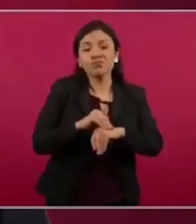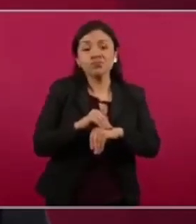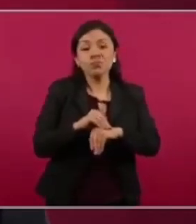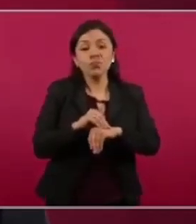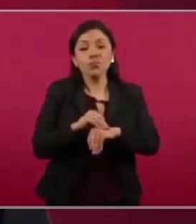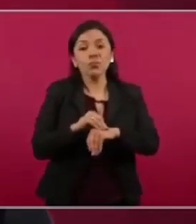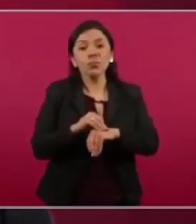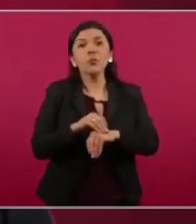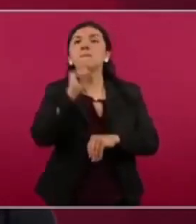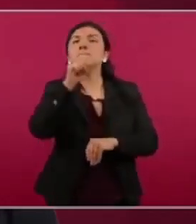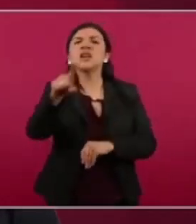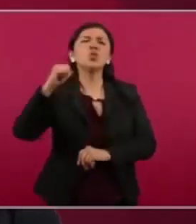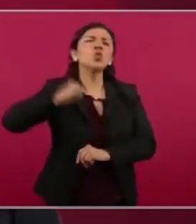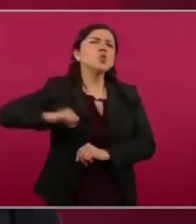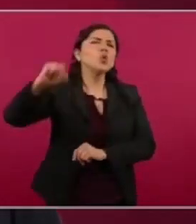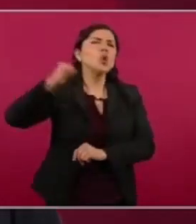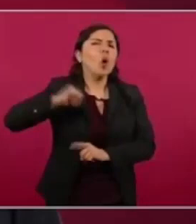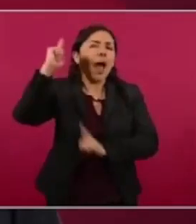con los griegos.